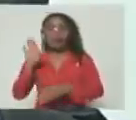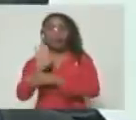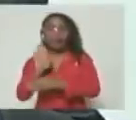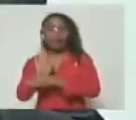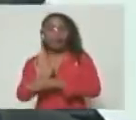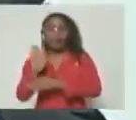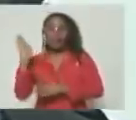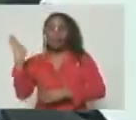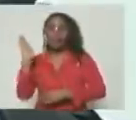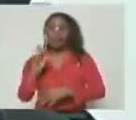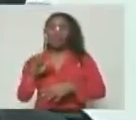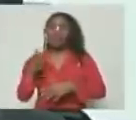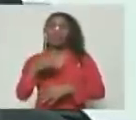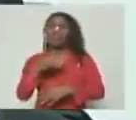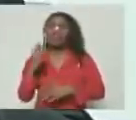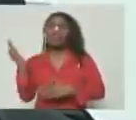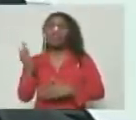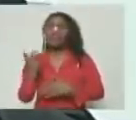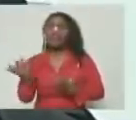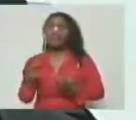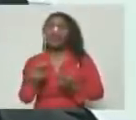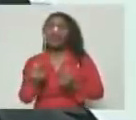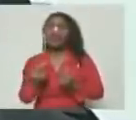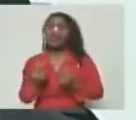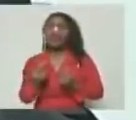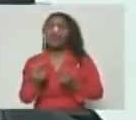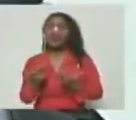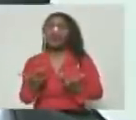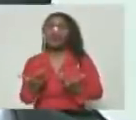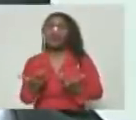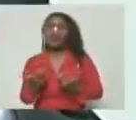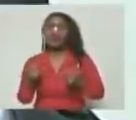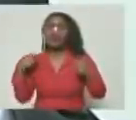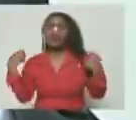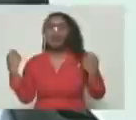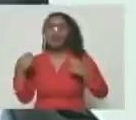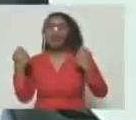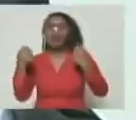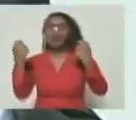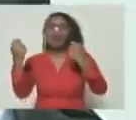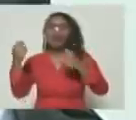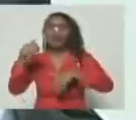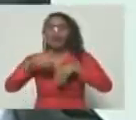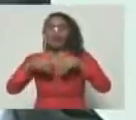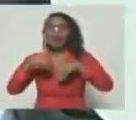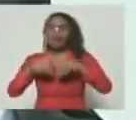dónde vienen los recursos para una campaña electoral?